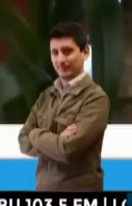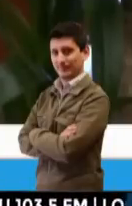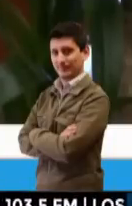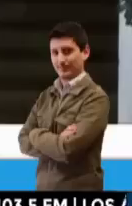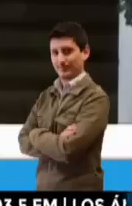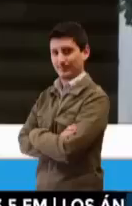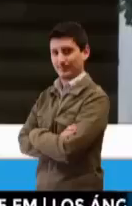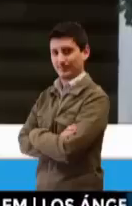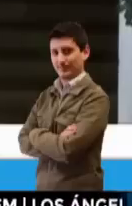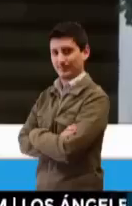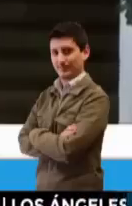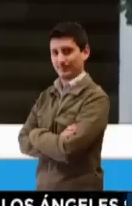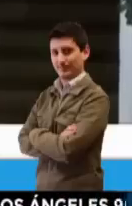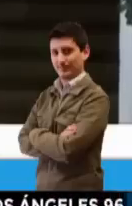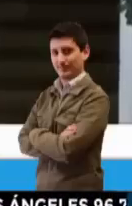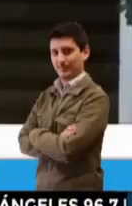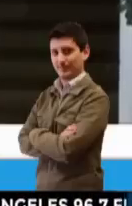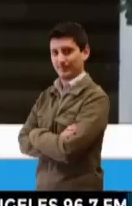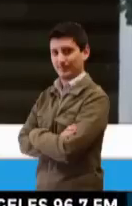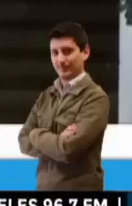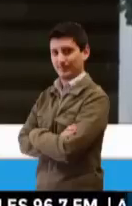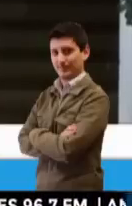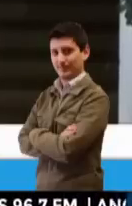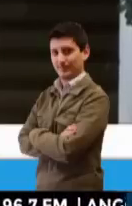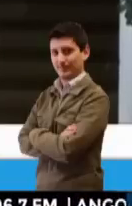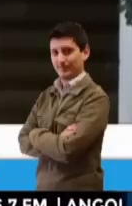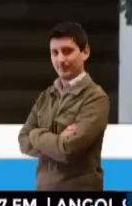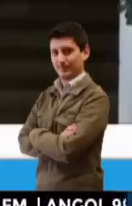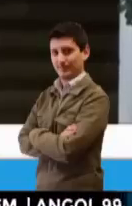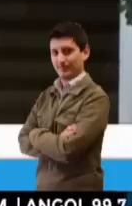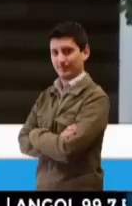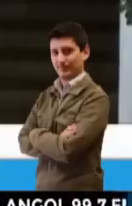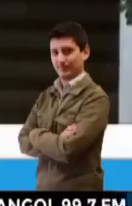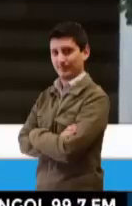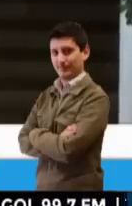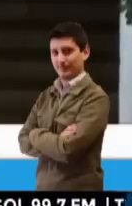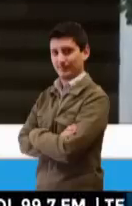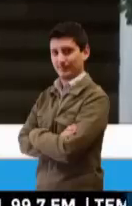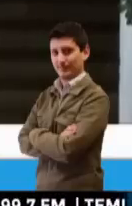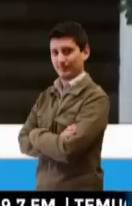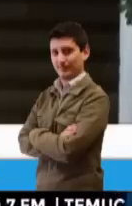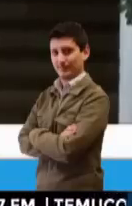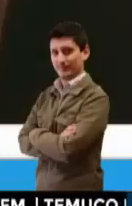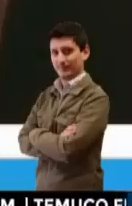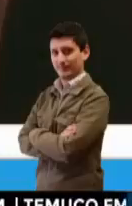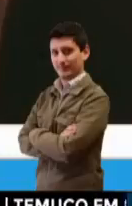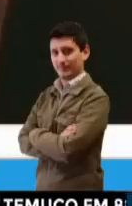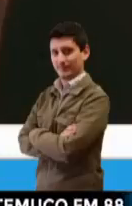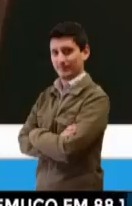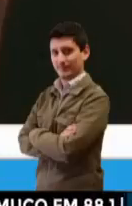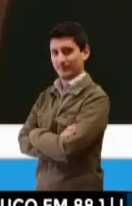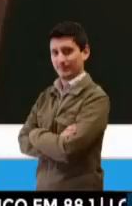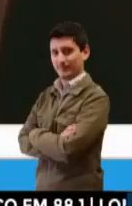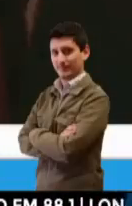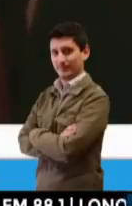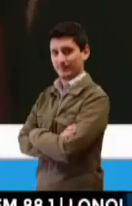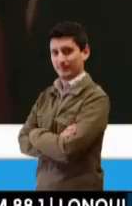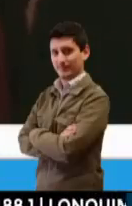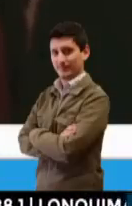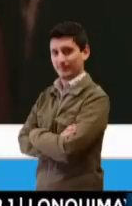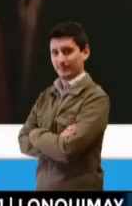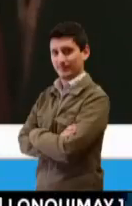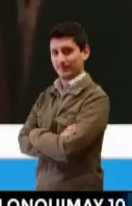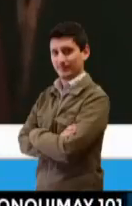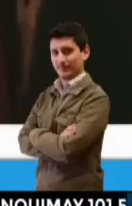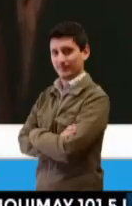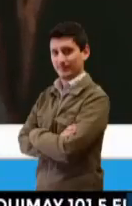que esta historia en particular, grave como es y no concluida como está, es solamente una excusa. Bueno,